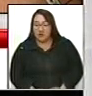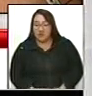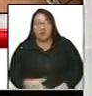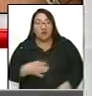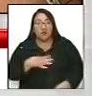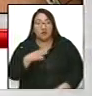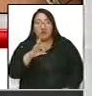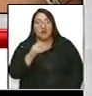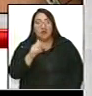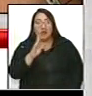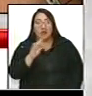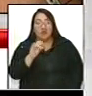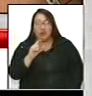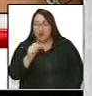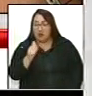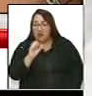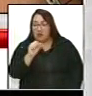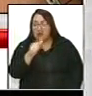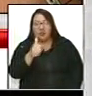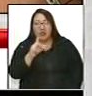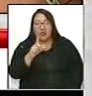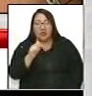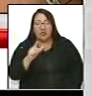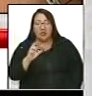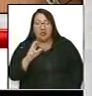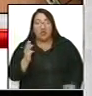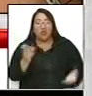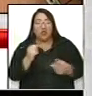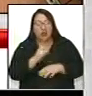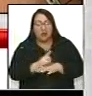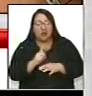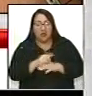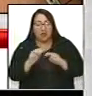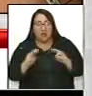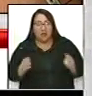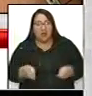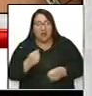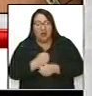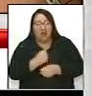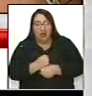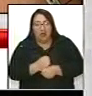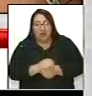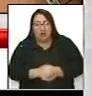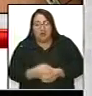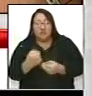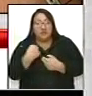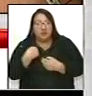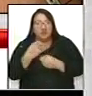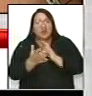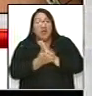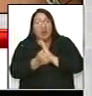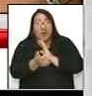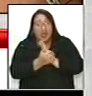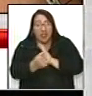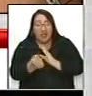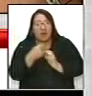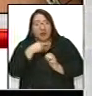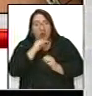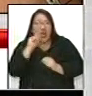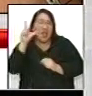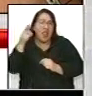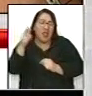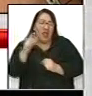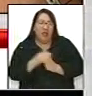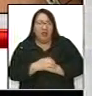Fabiola Salazar Leguía, en donde se va a desarrollar esta mesa de trabajo, competencia y habilidades de mujeres